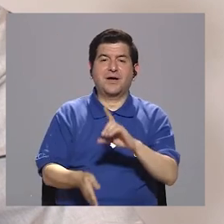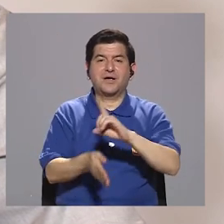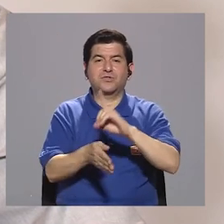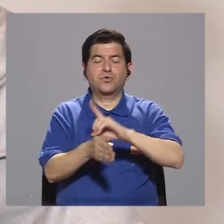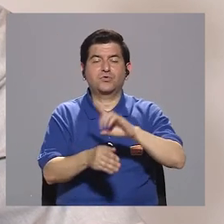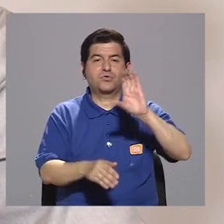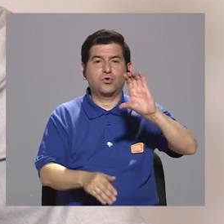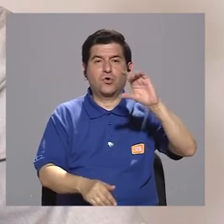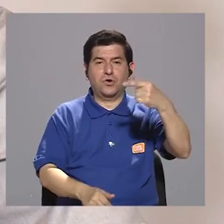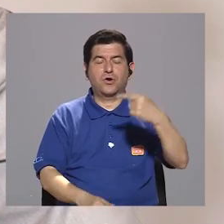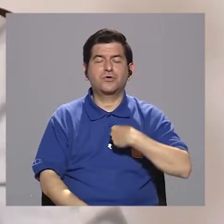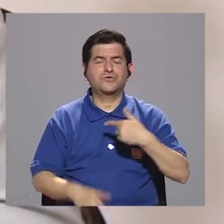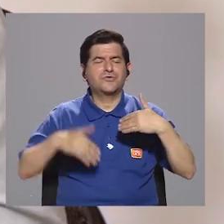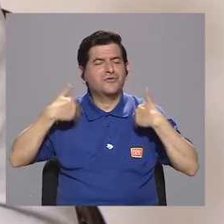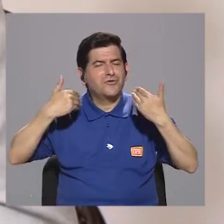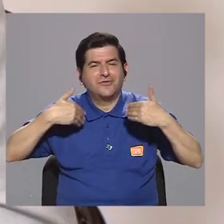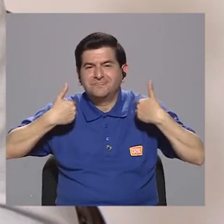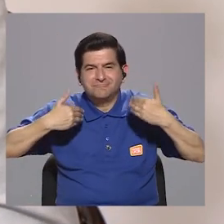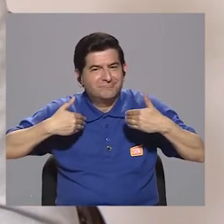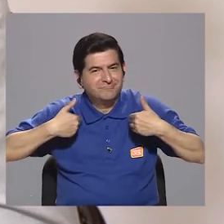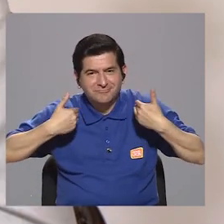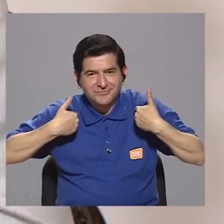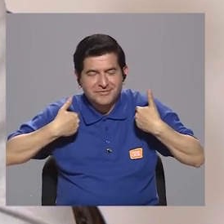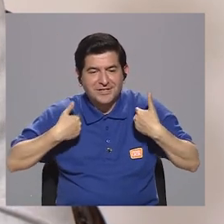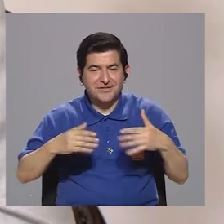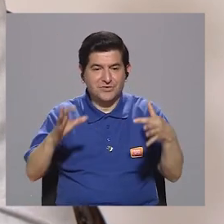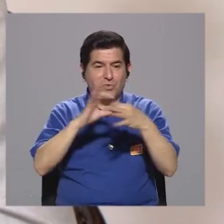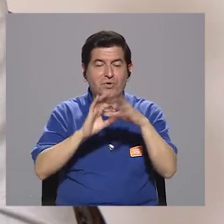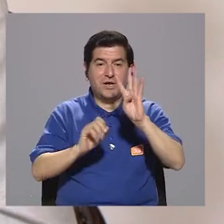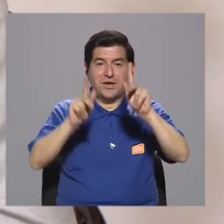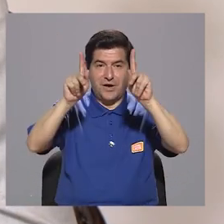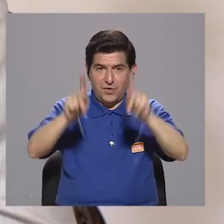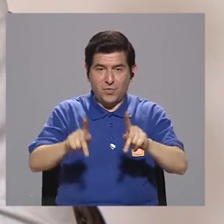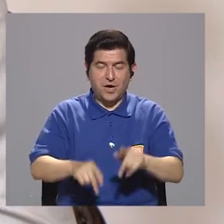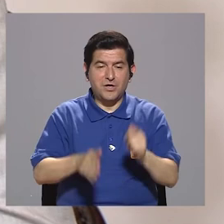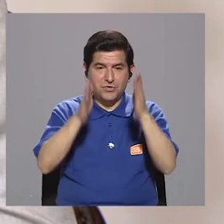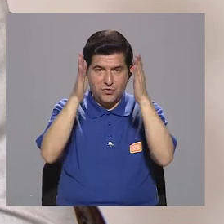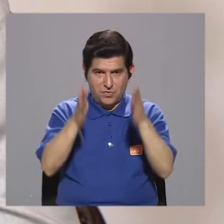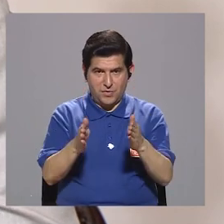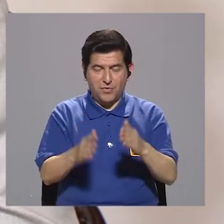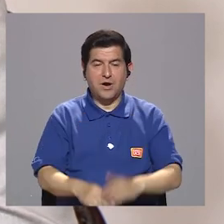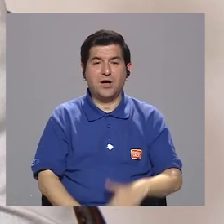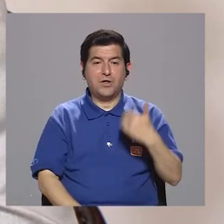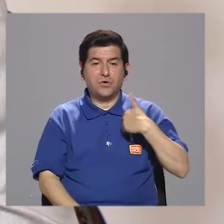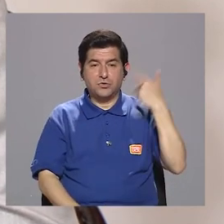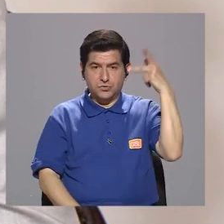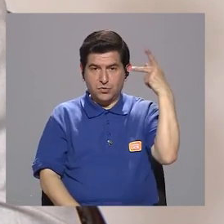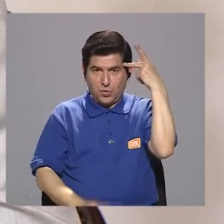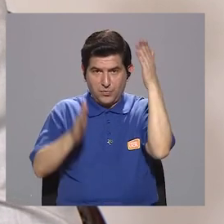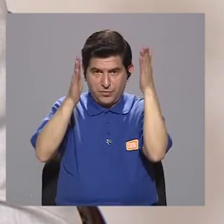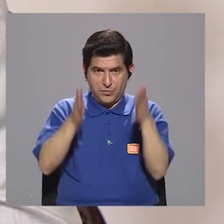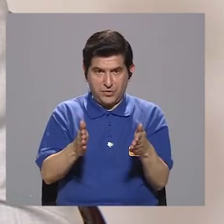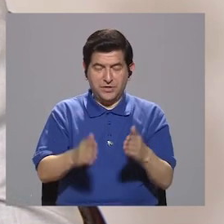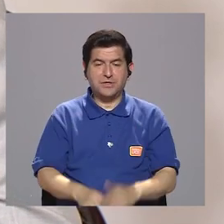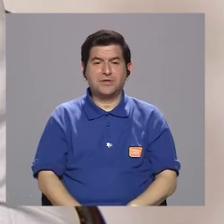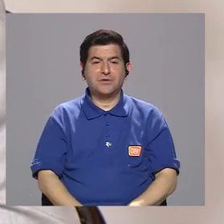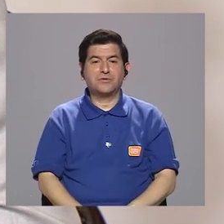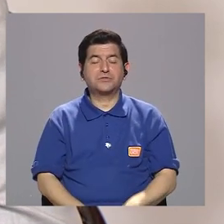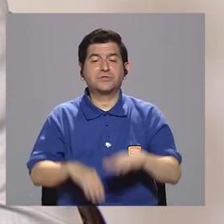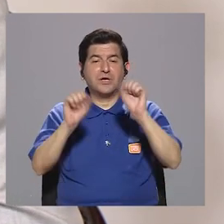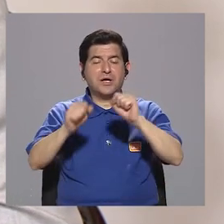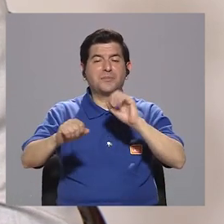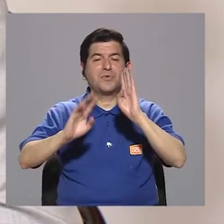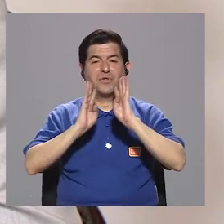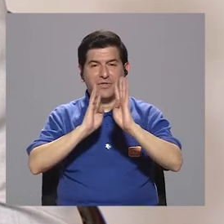Me siento muy contento de poder juntar a cuatro personas, abogados, hombres de política que pudiesen hacer ese